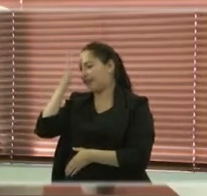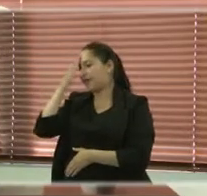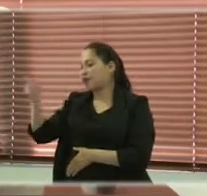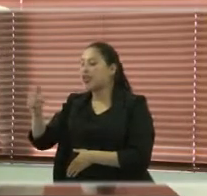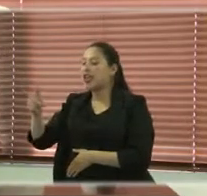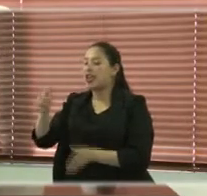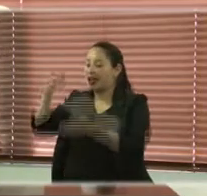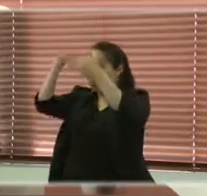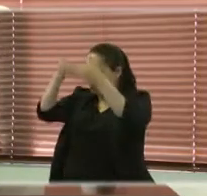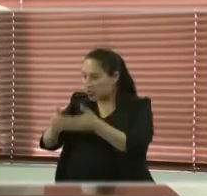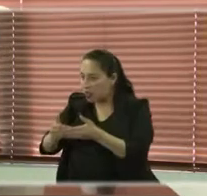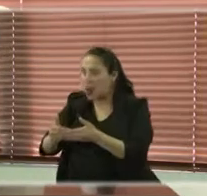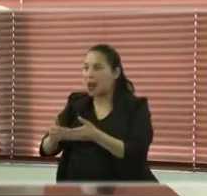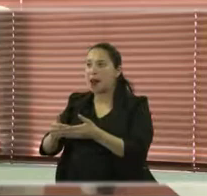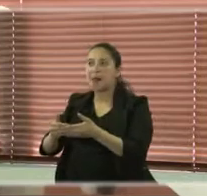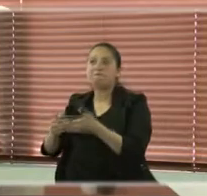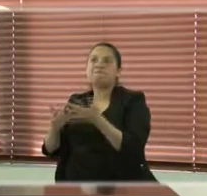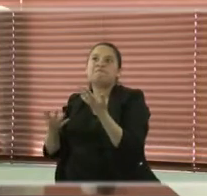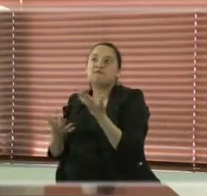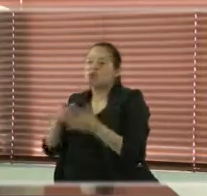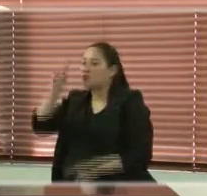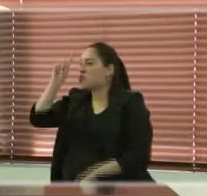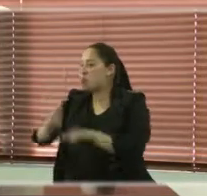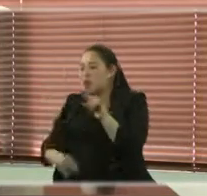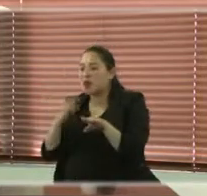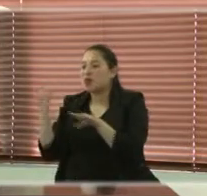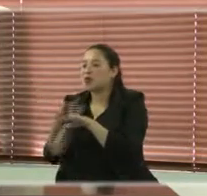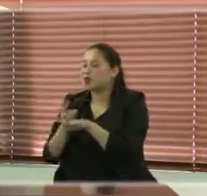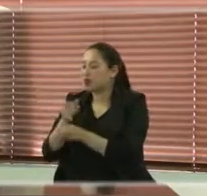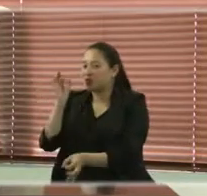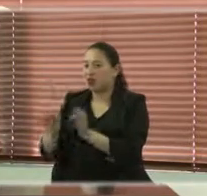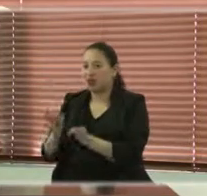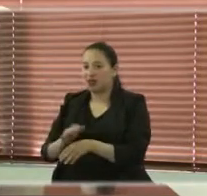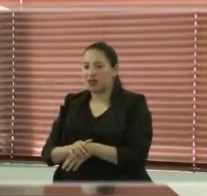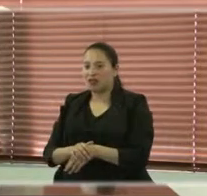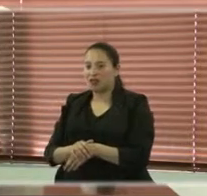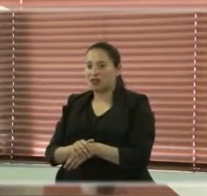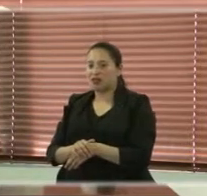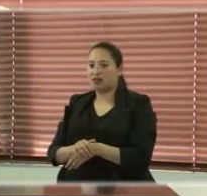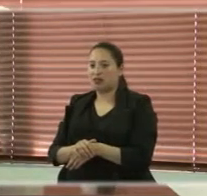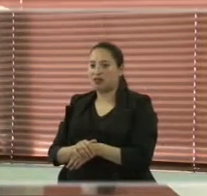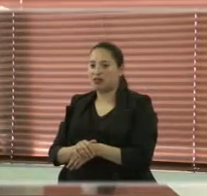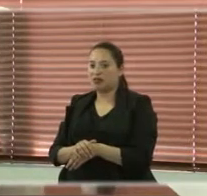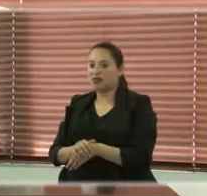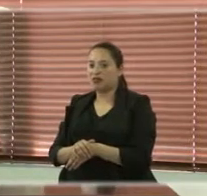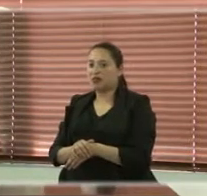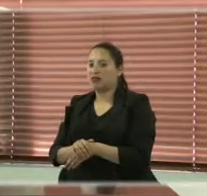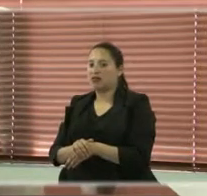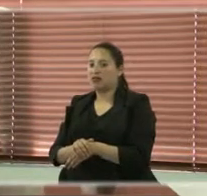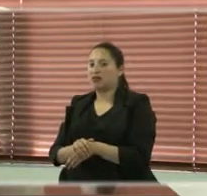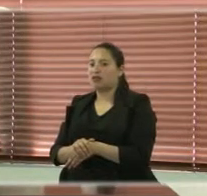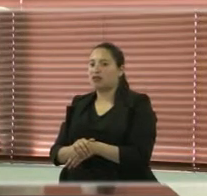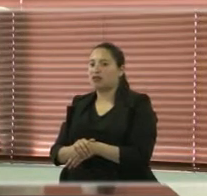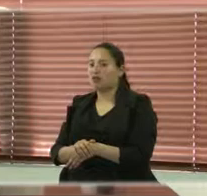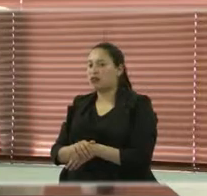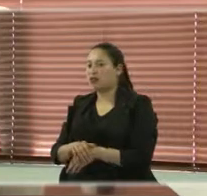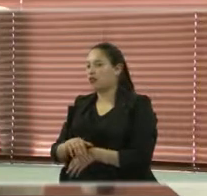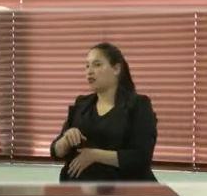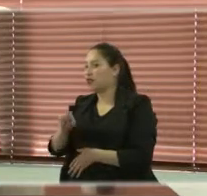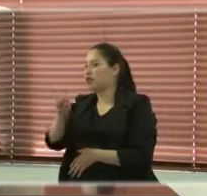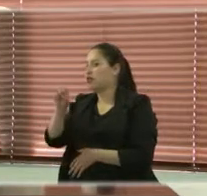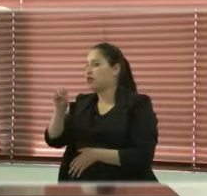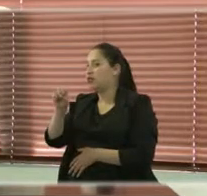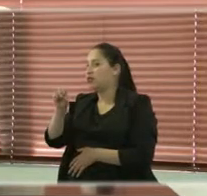país Pero ha sido un proceso muy lento muy muy lento y y sumamente complicado